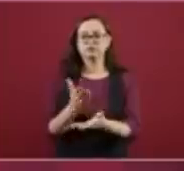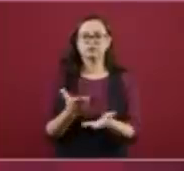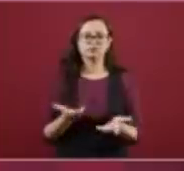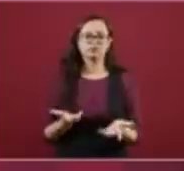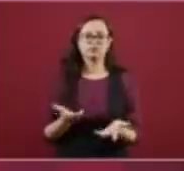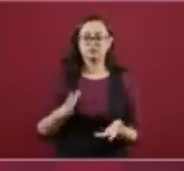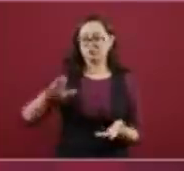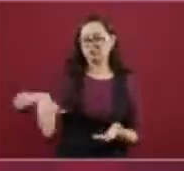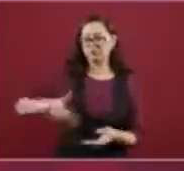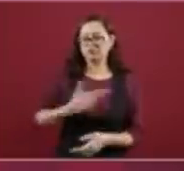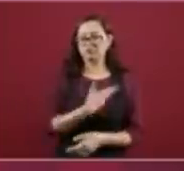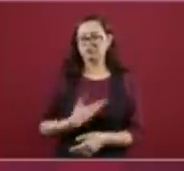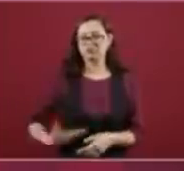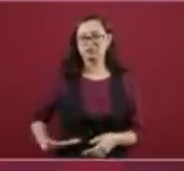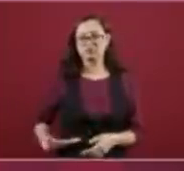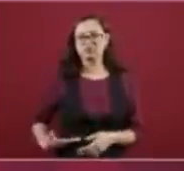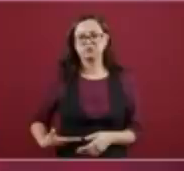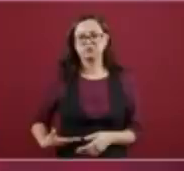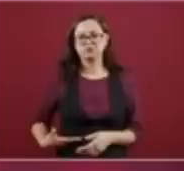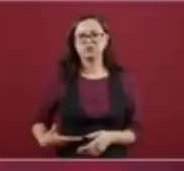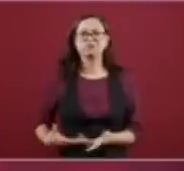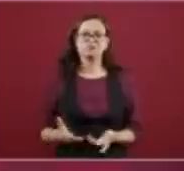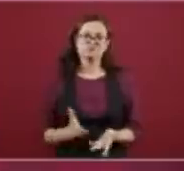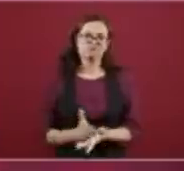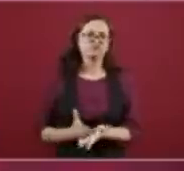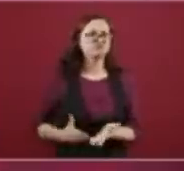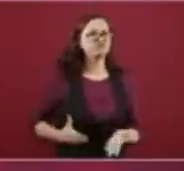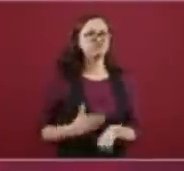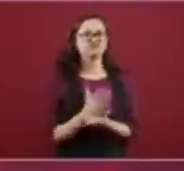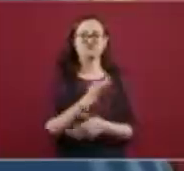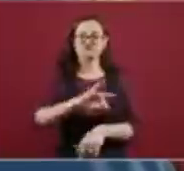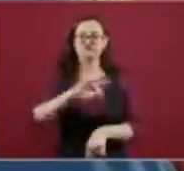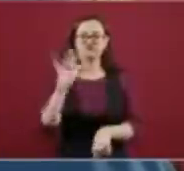el presidente, de acceder a la felicidad. Si en algo,